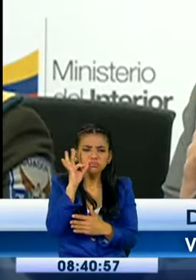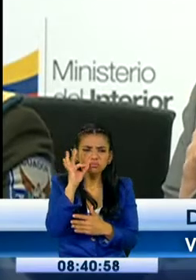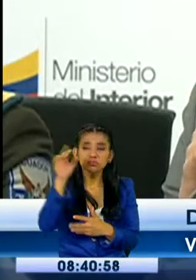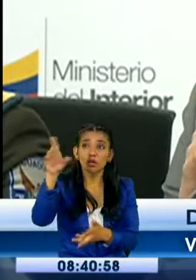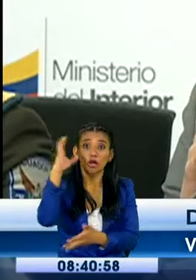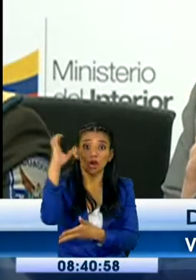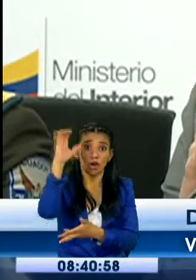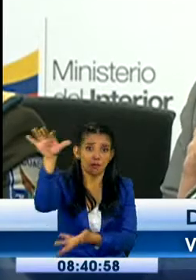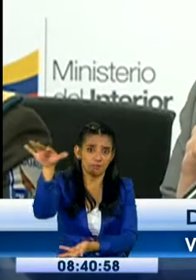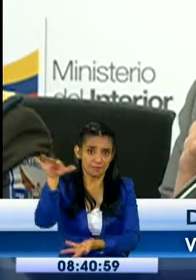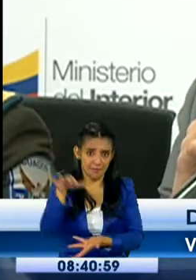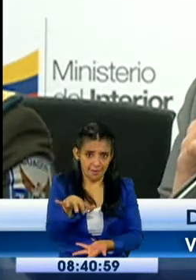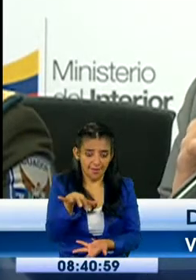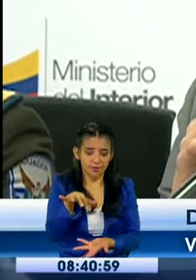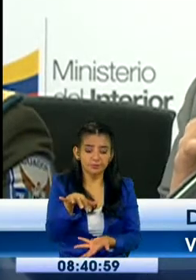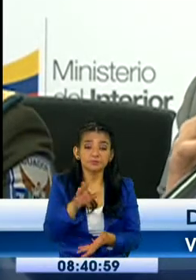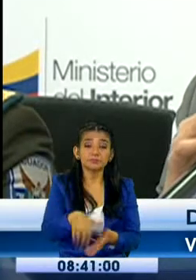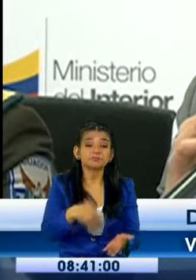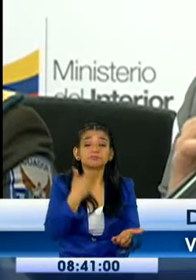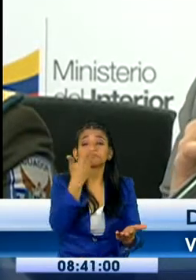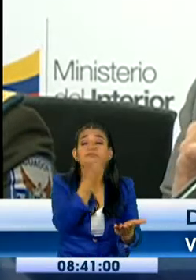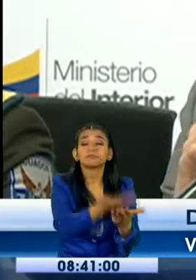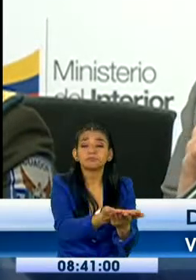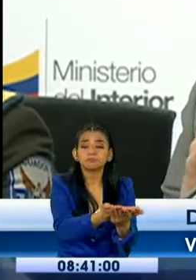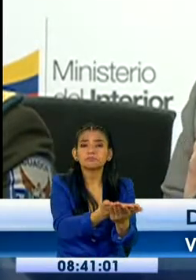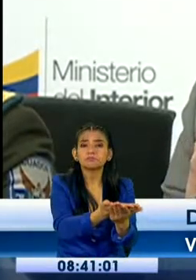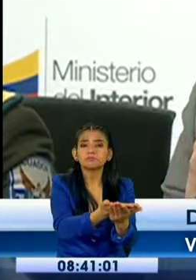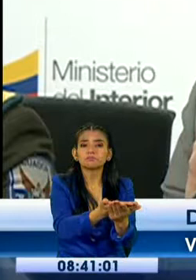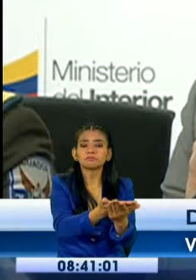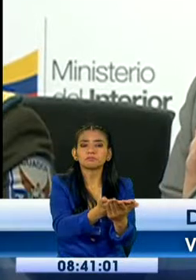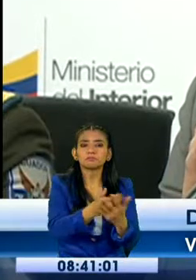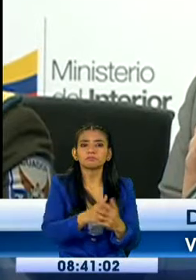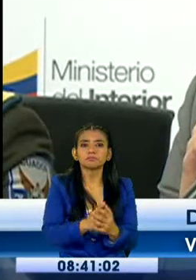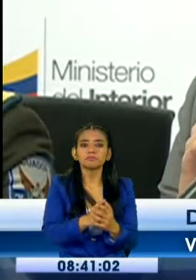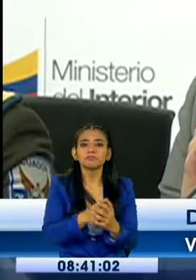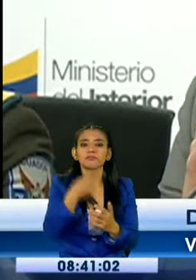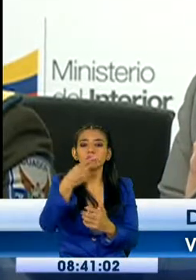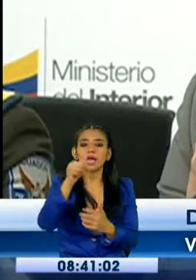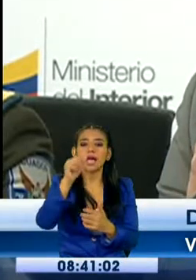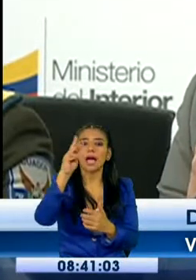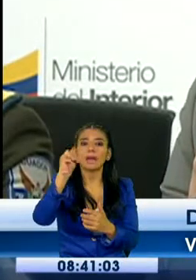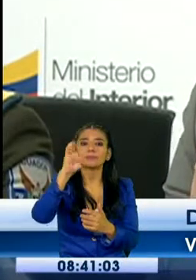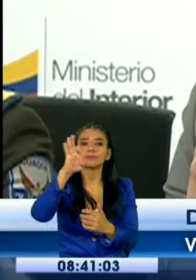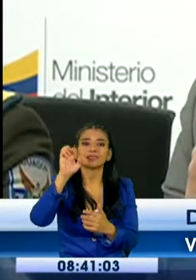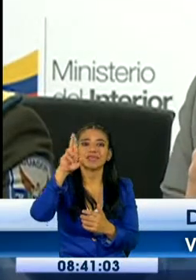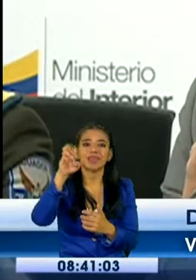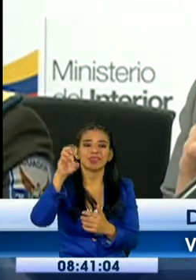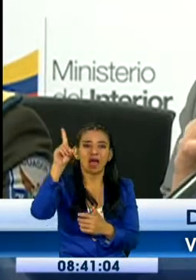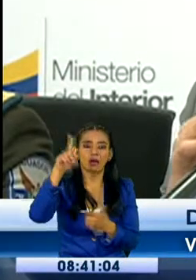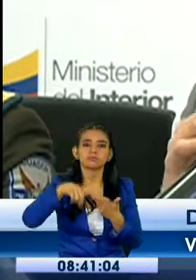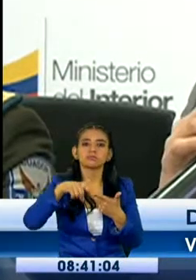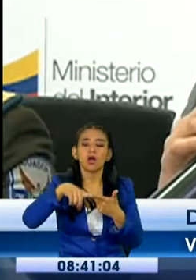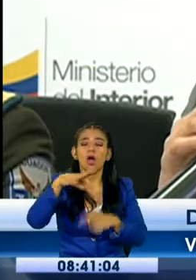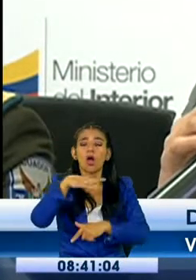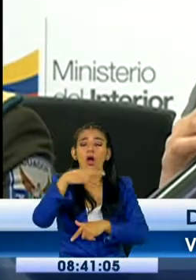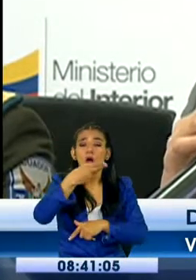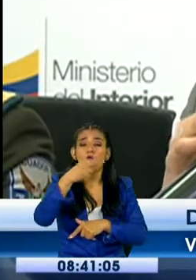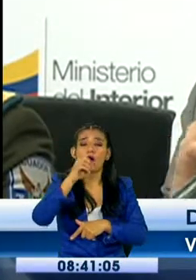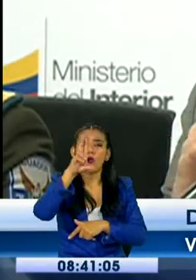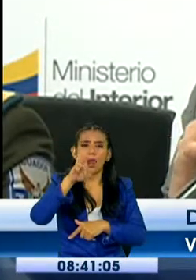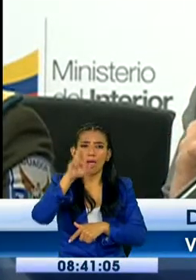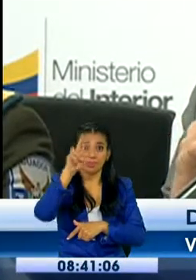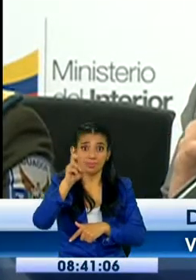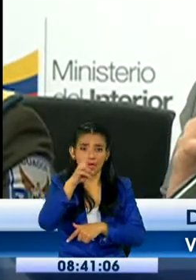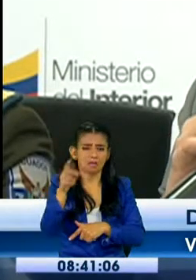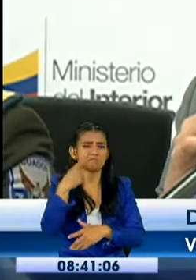país de Colombia y tenía como destino ser enviada a Ámsterdam, Holanda, a través del aeropuerto de La Tacunga